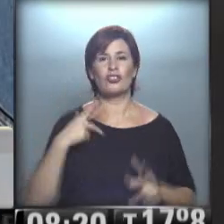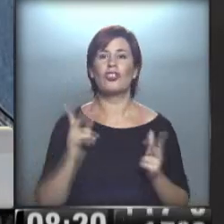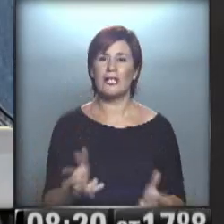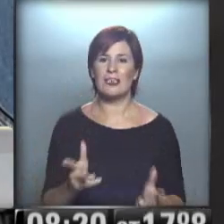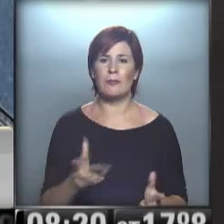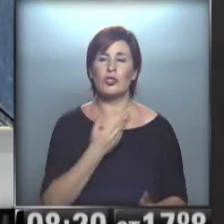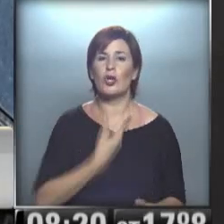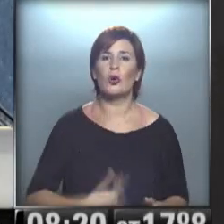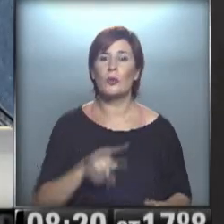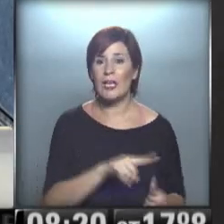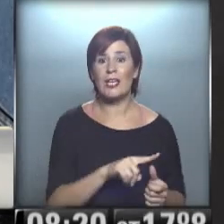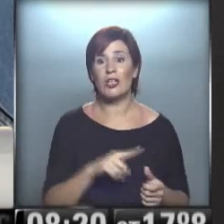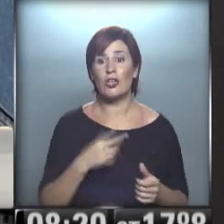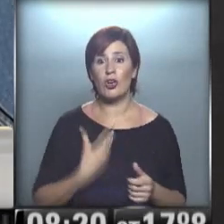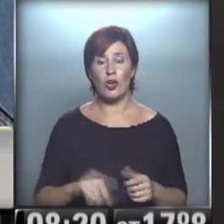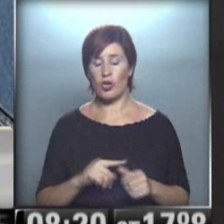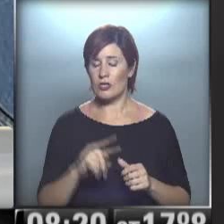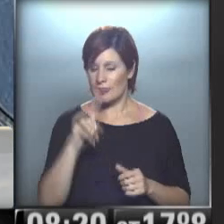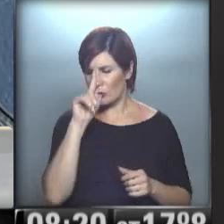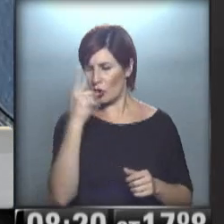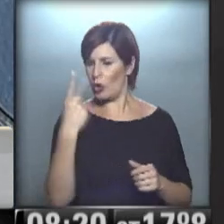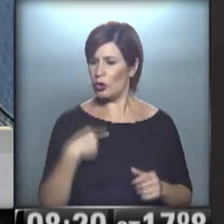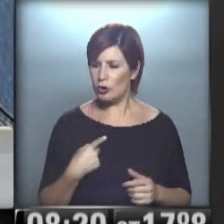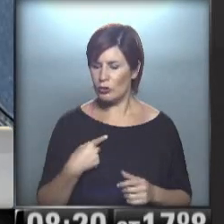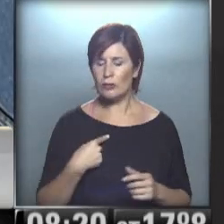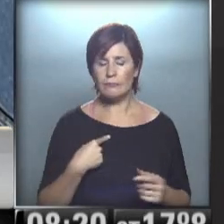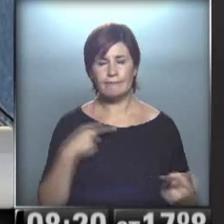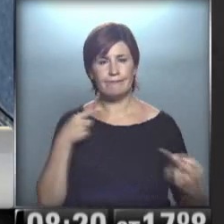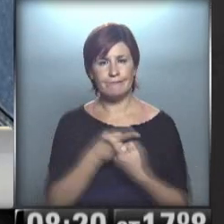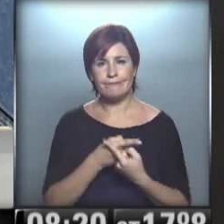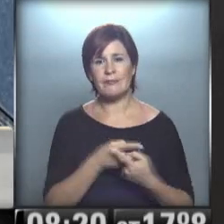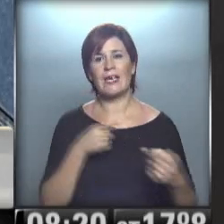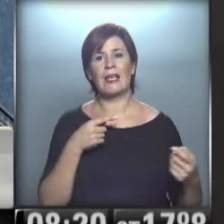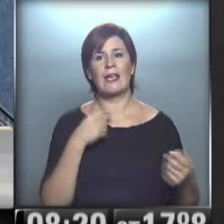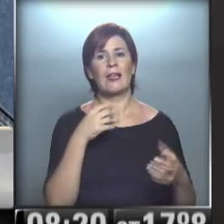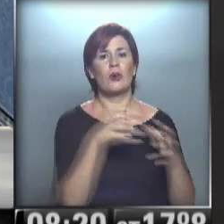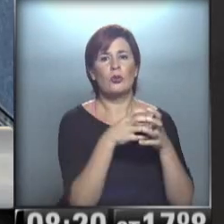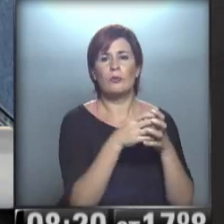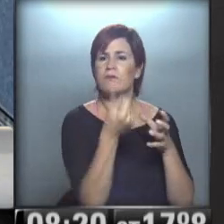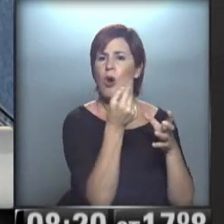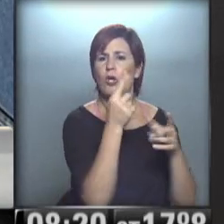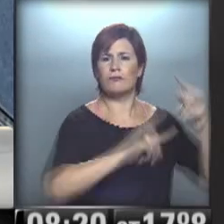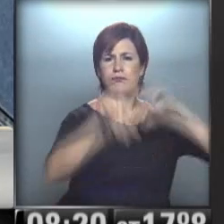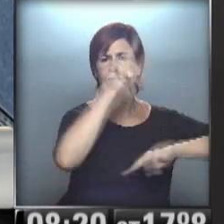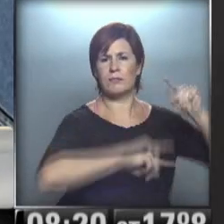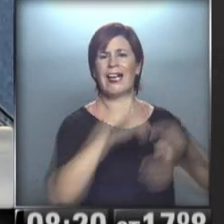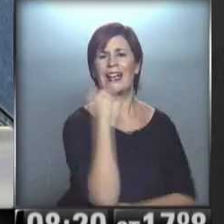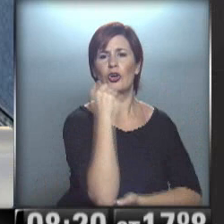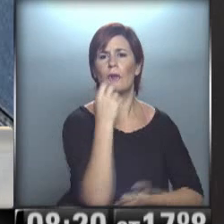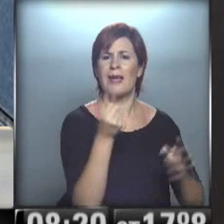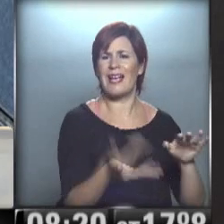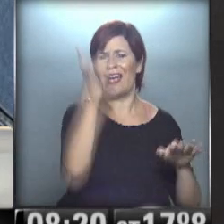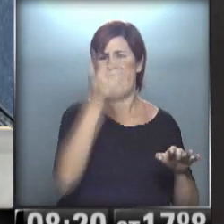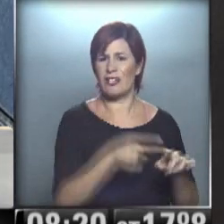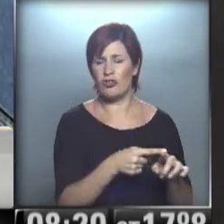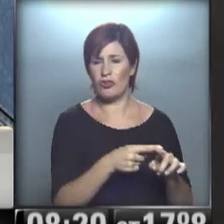gobierno se encontraba solo en el accionar contra estos grupos económicos concentrados que remarcaba de un modo alevoso. Pero